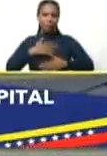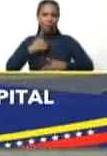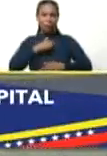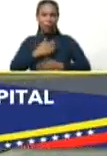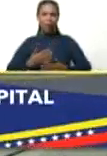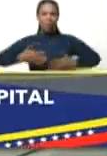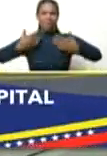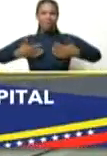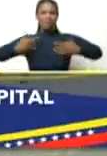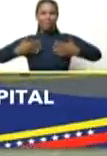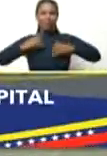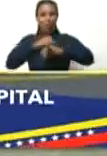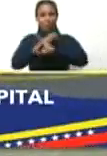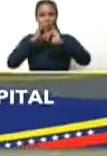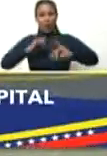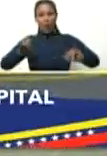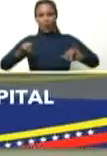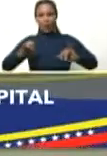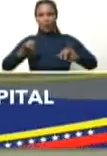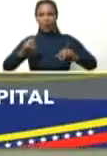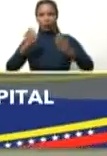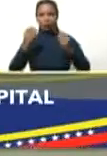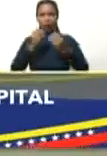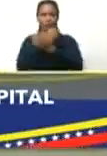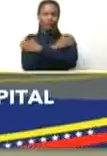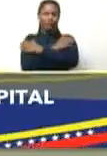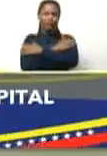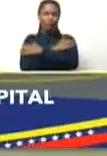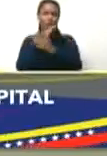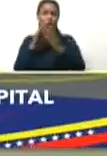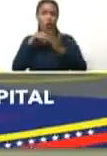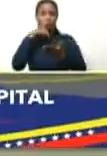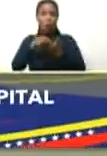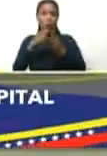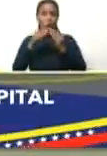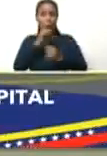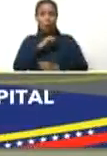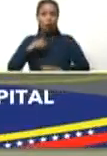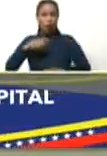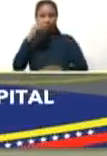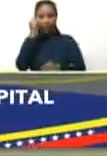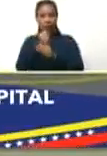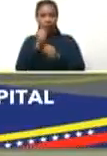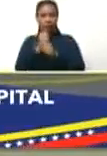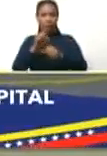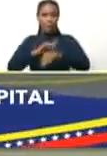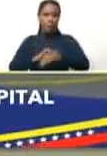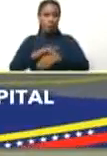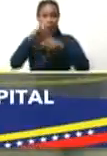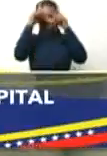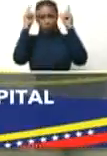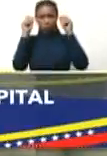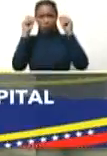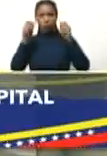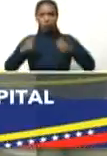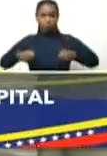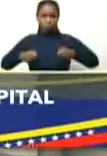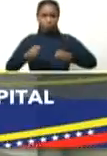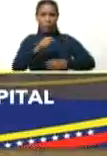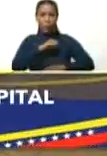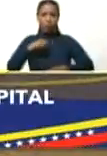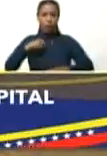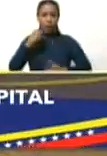emocionados y mucha felicidad en nombre de todo el personal de nosotros que trabaja aquí, que elabora, médicos, enfermeros, camareros, personal